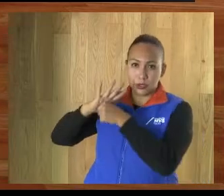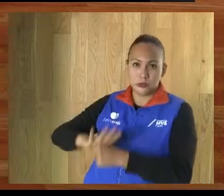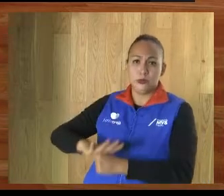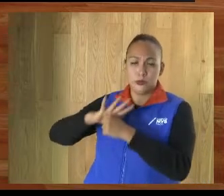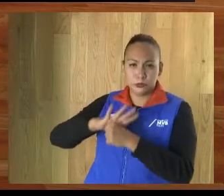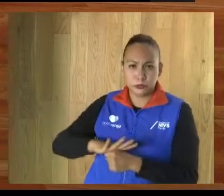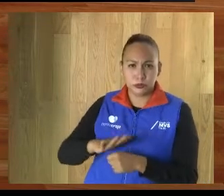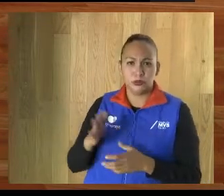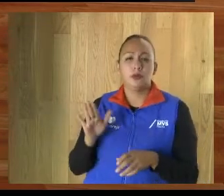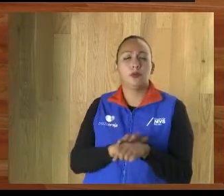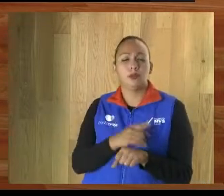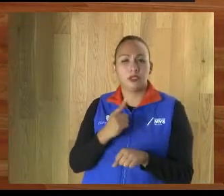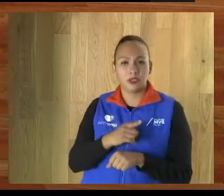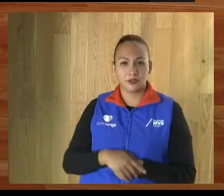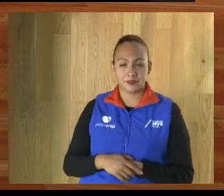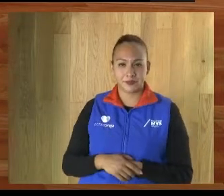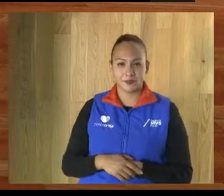está